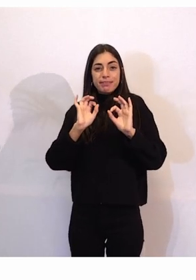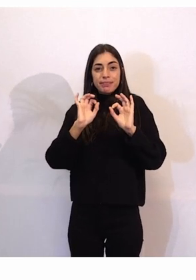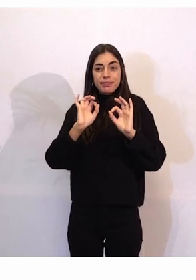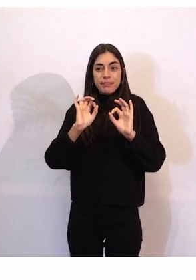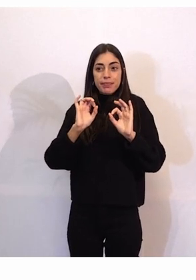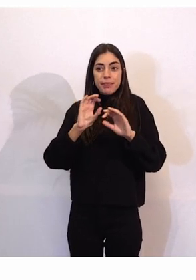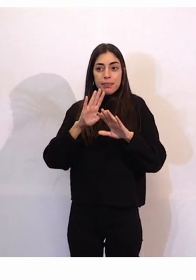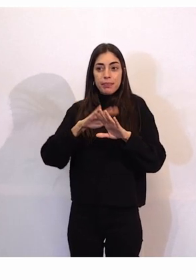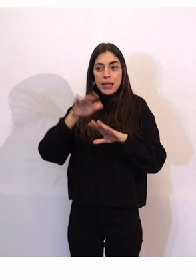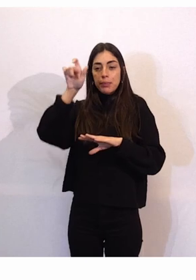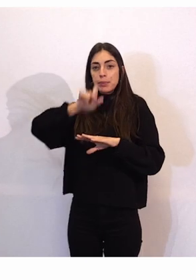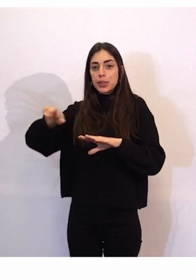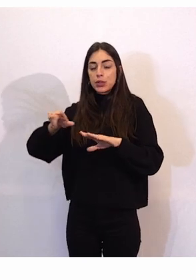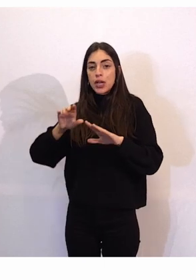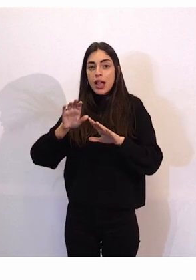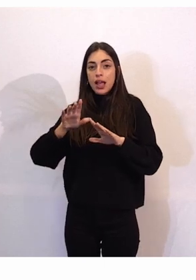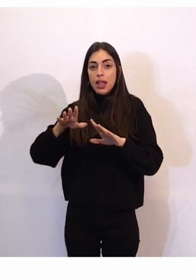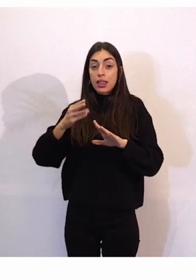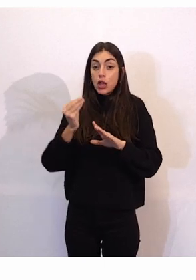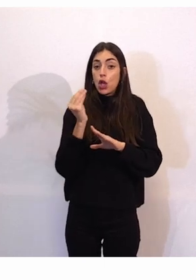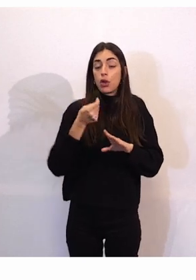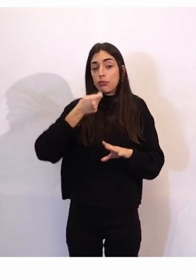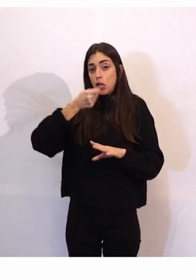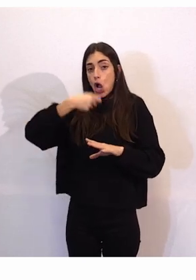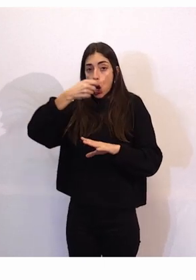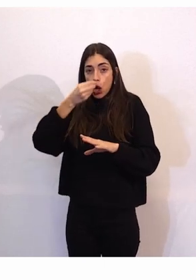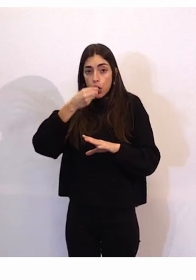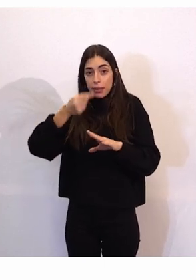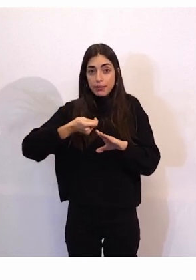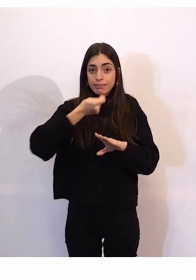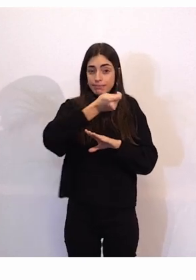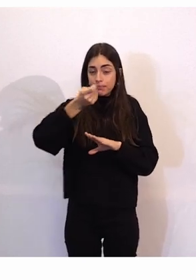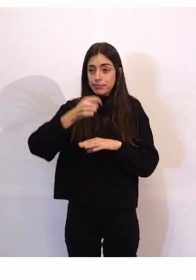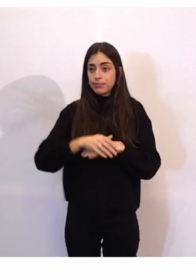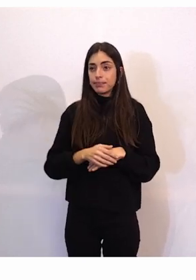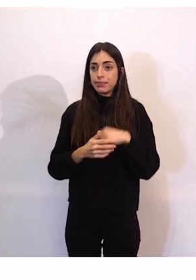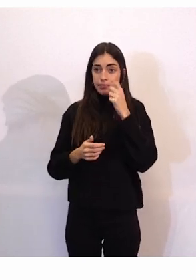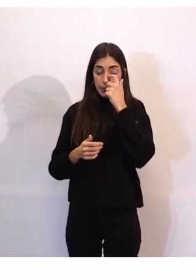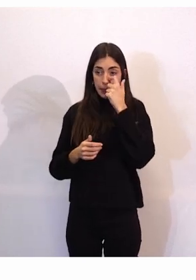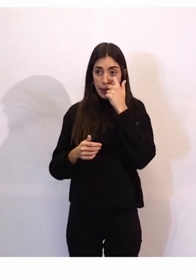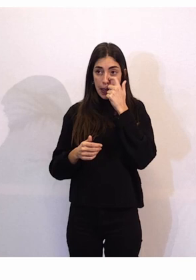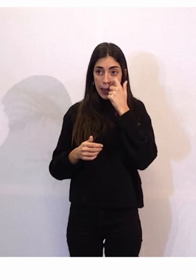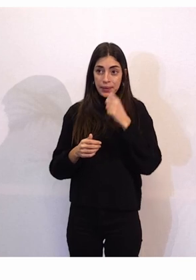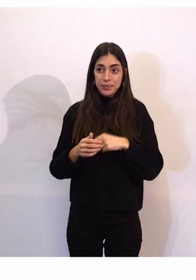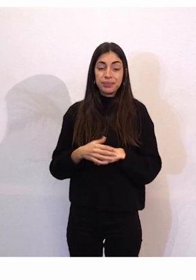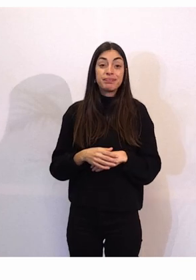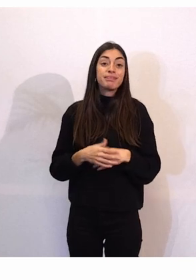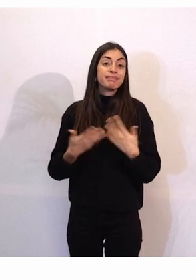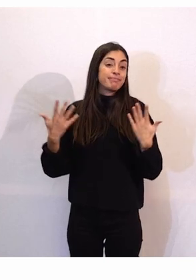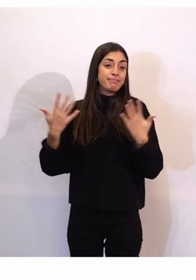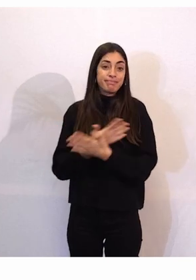comer. ¿Cómo lo empieza? Así se fastidió. Se